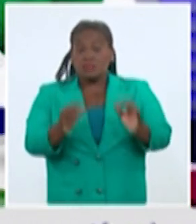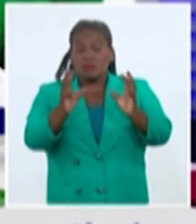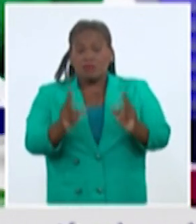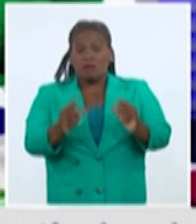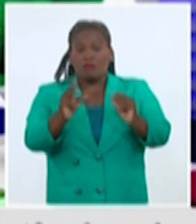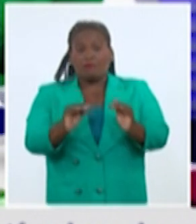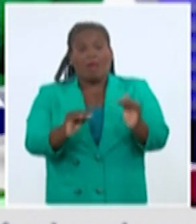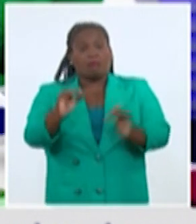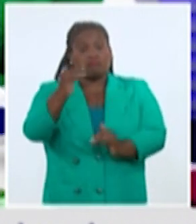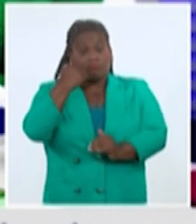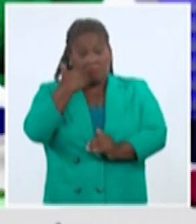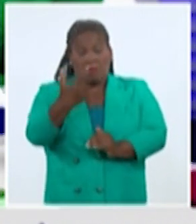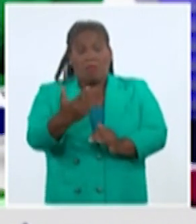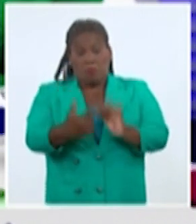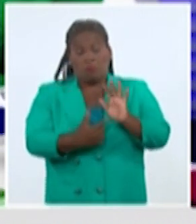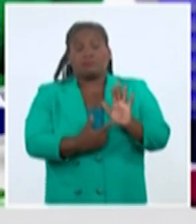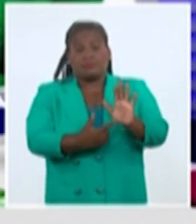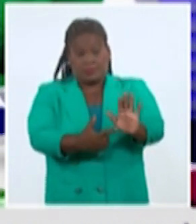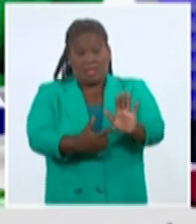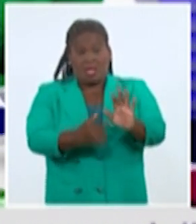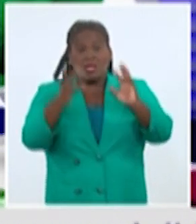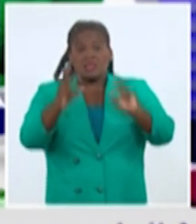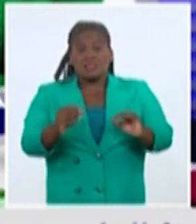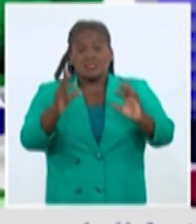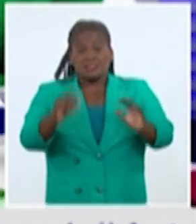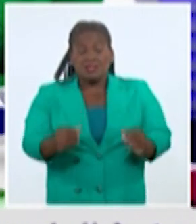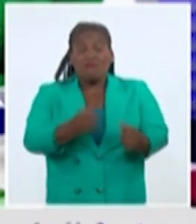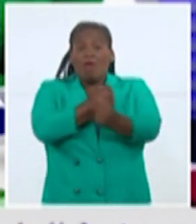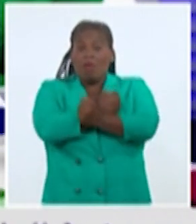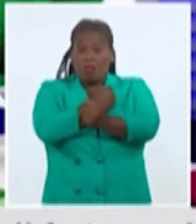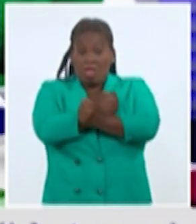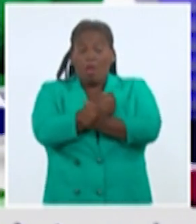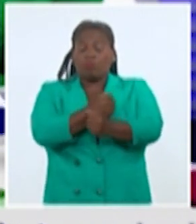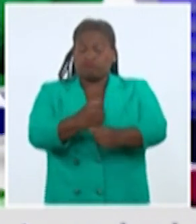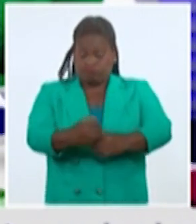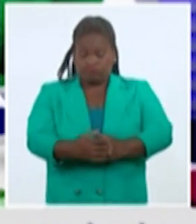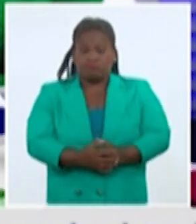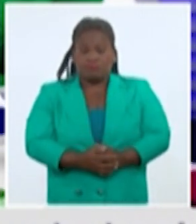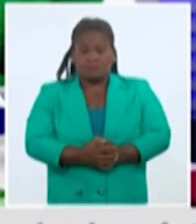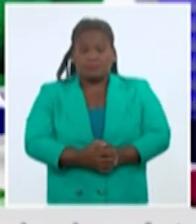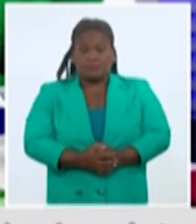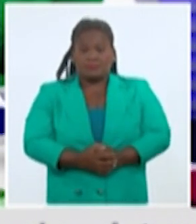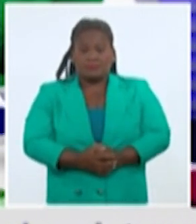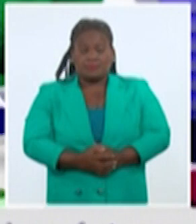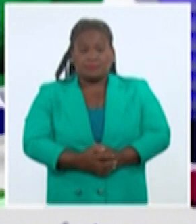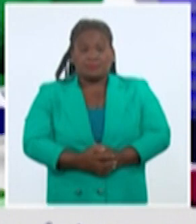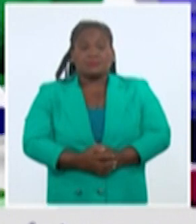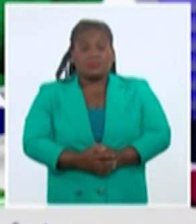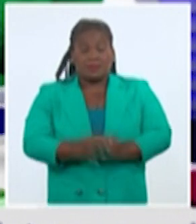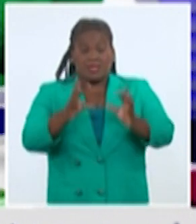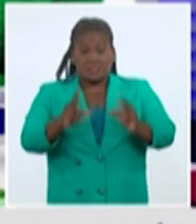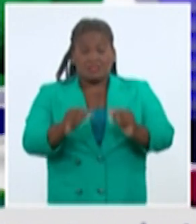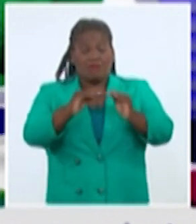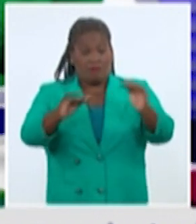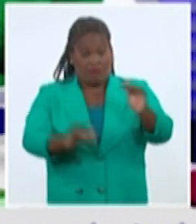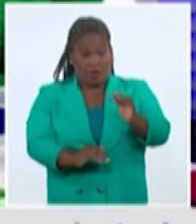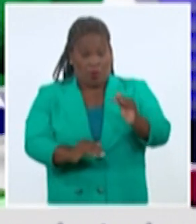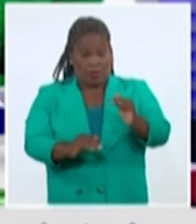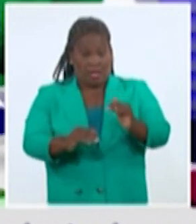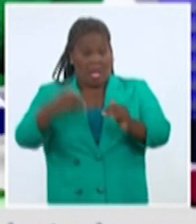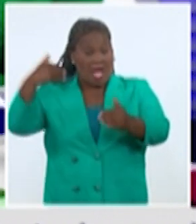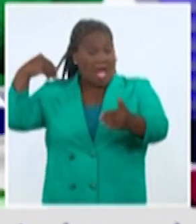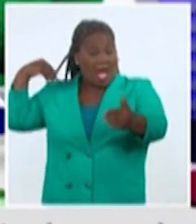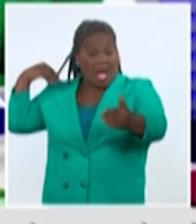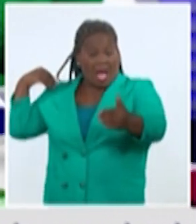elevadas, de mucho riesgo para estos pacientes, independientemente de que son cifras inferiores que han venido